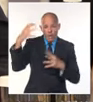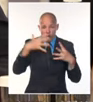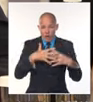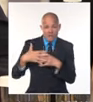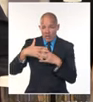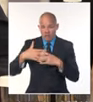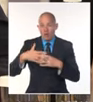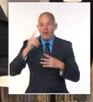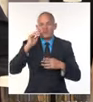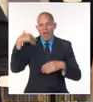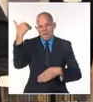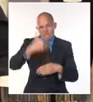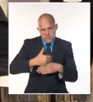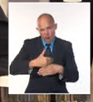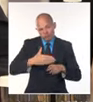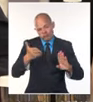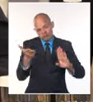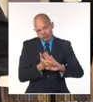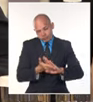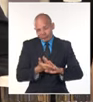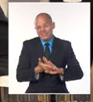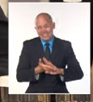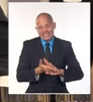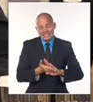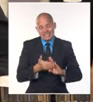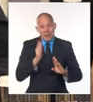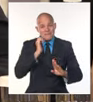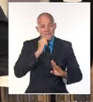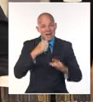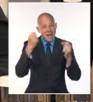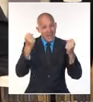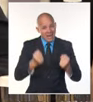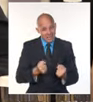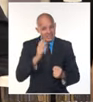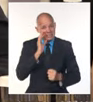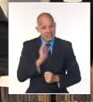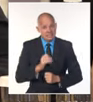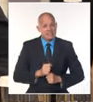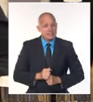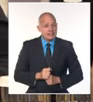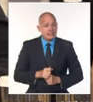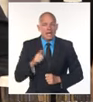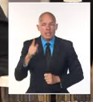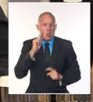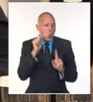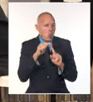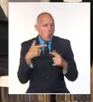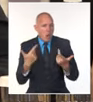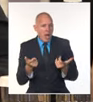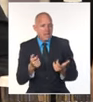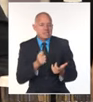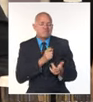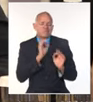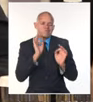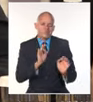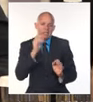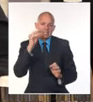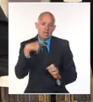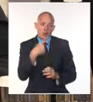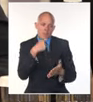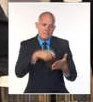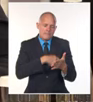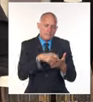financiero, recrudecido en los últimos años con medidas especialmente diseñadas para impedir el éxito de los planes de